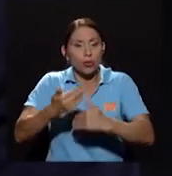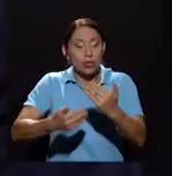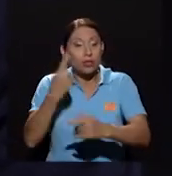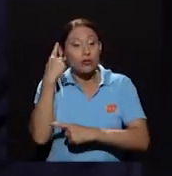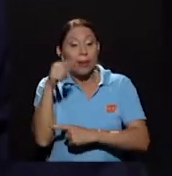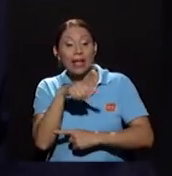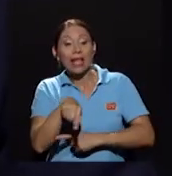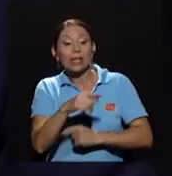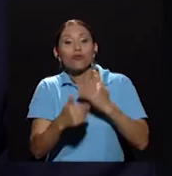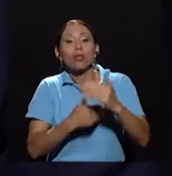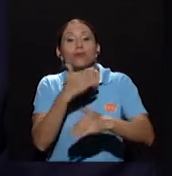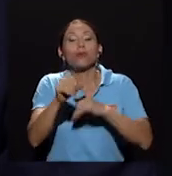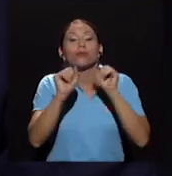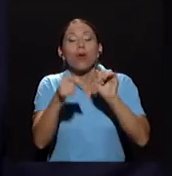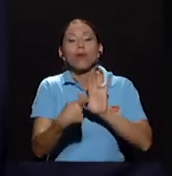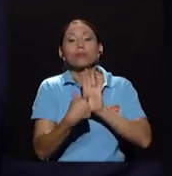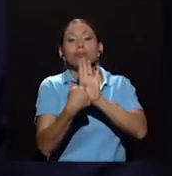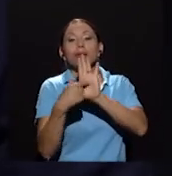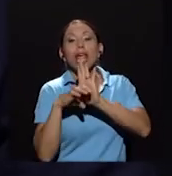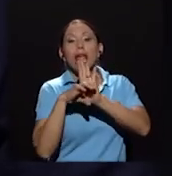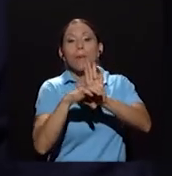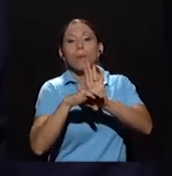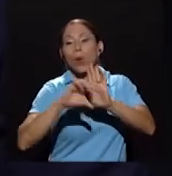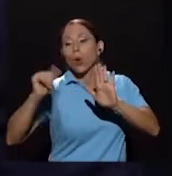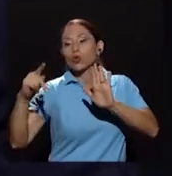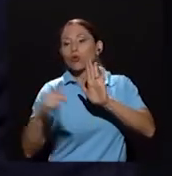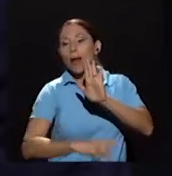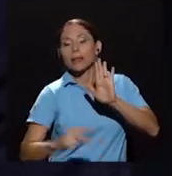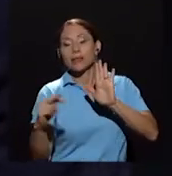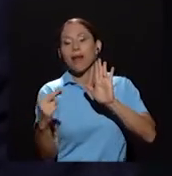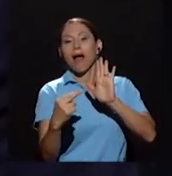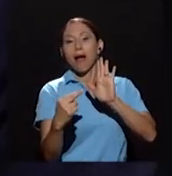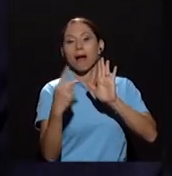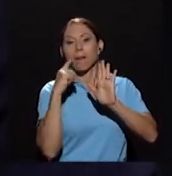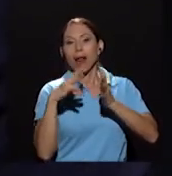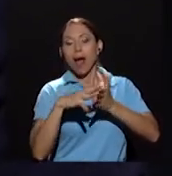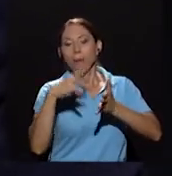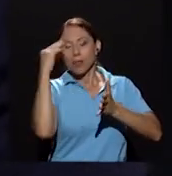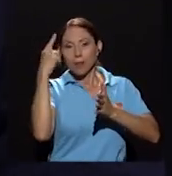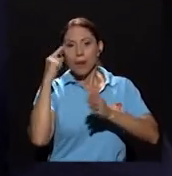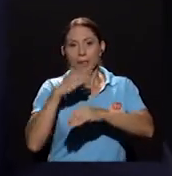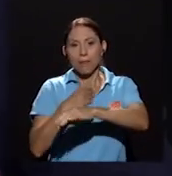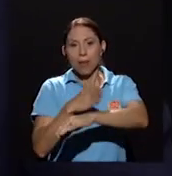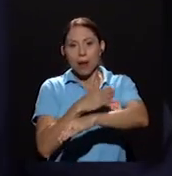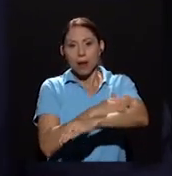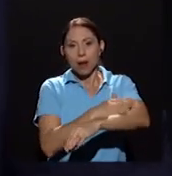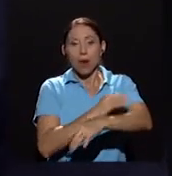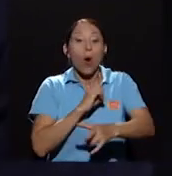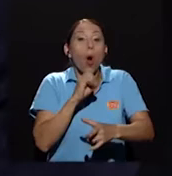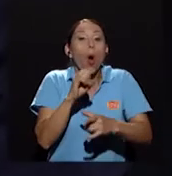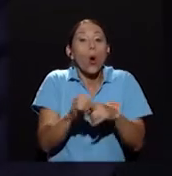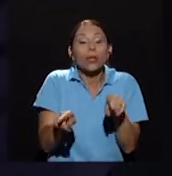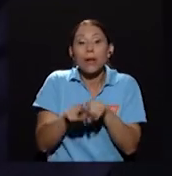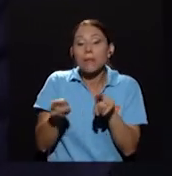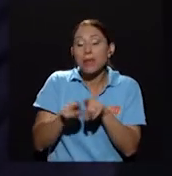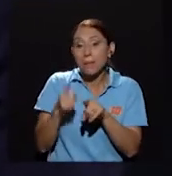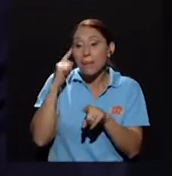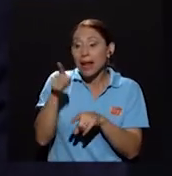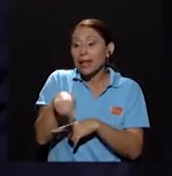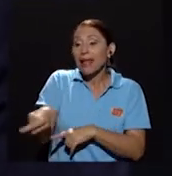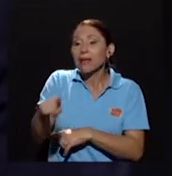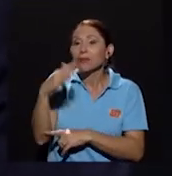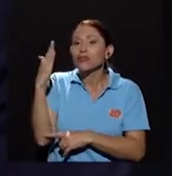como ejemplos a otros países para aprender o mejorar o conocer lo que no hay que hacer en algunos casos